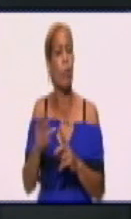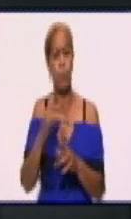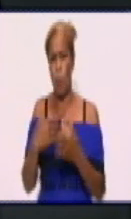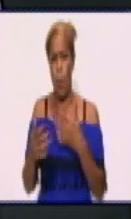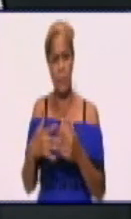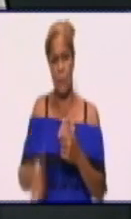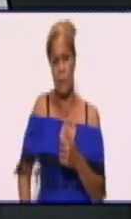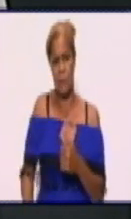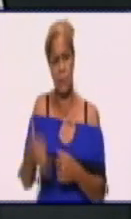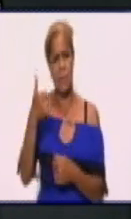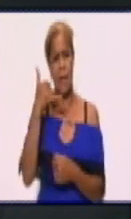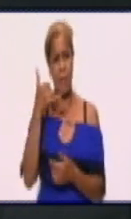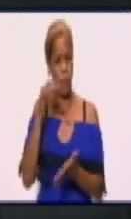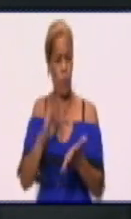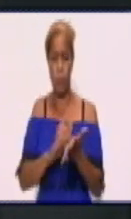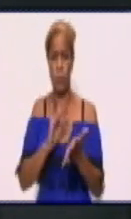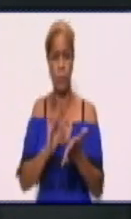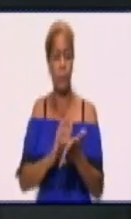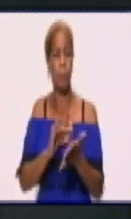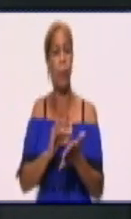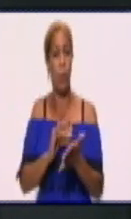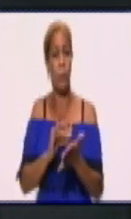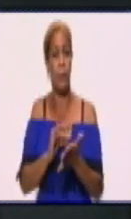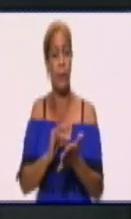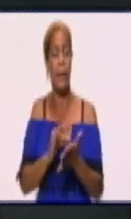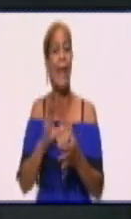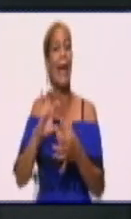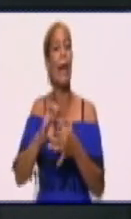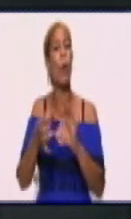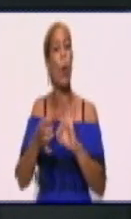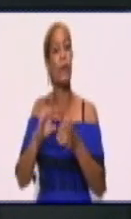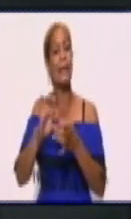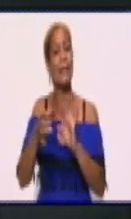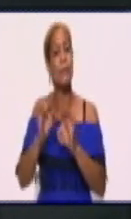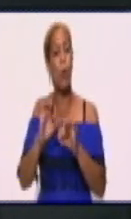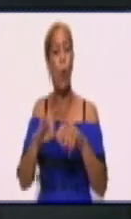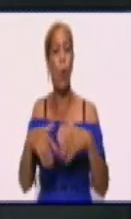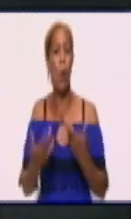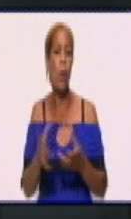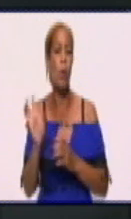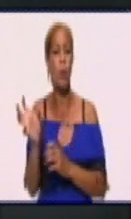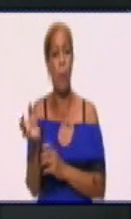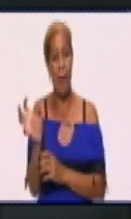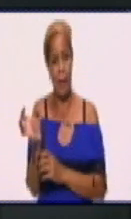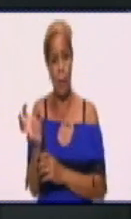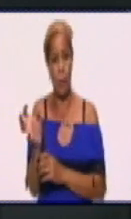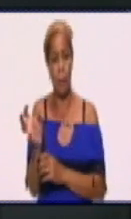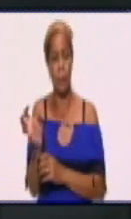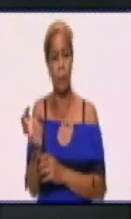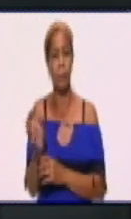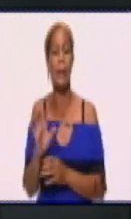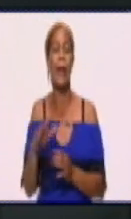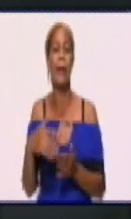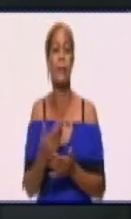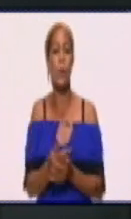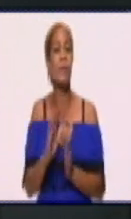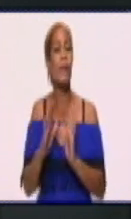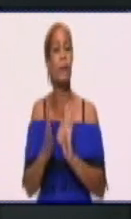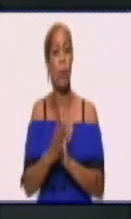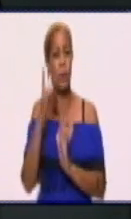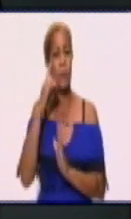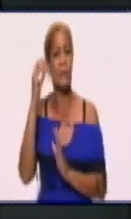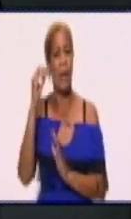realizada por el test en coordinación con los bancos todos conocen las